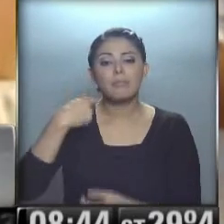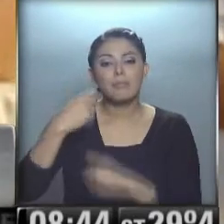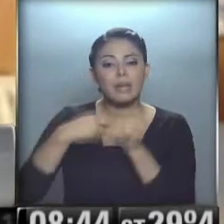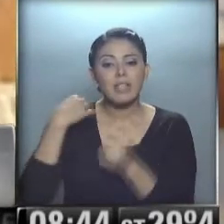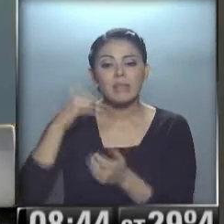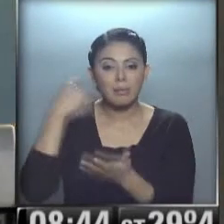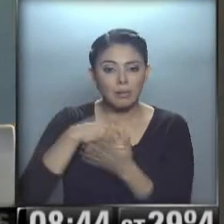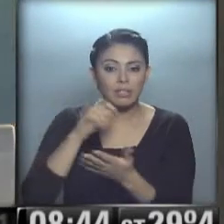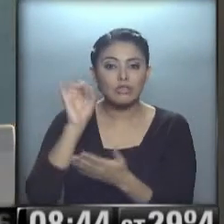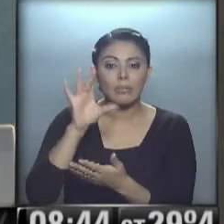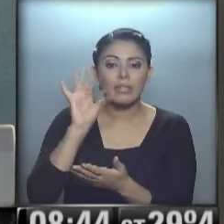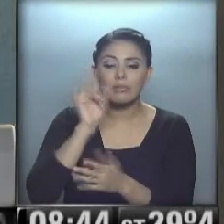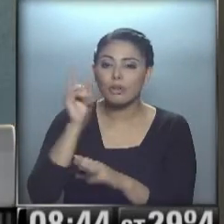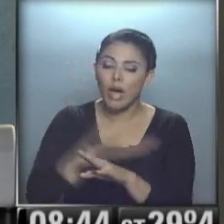diciembre.